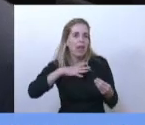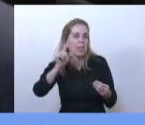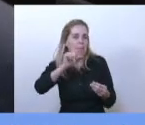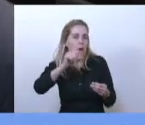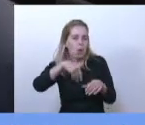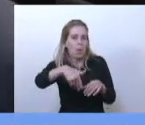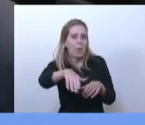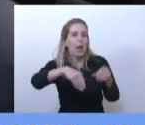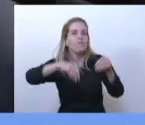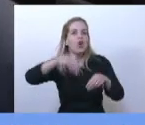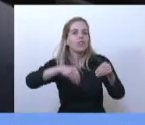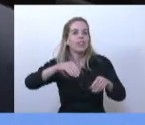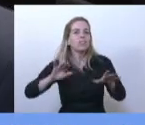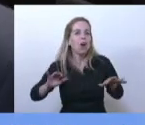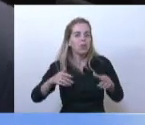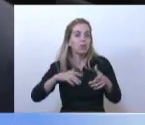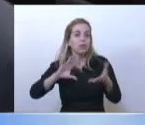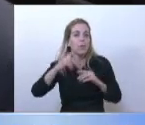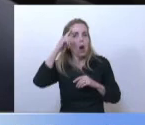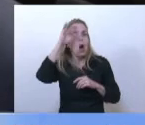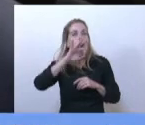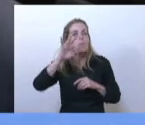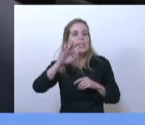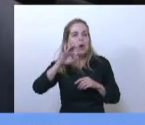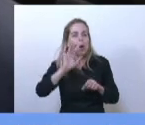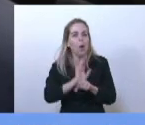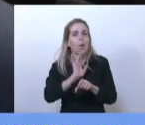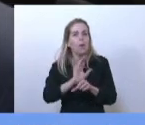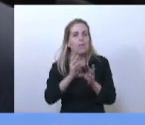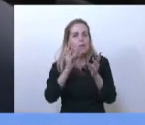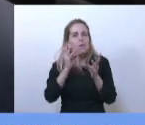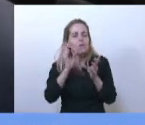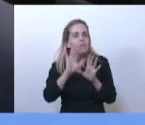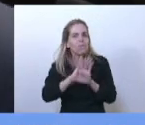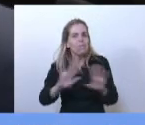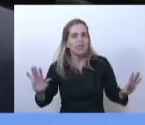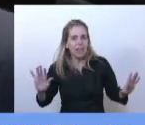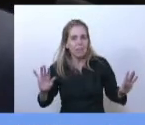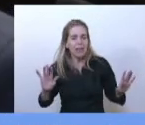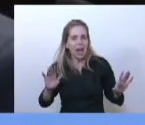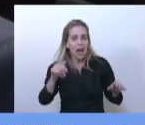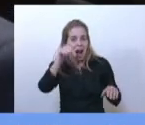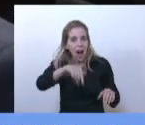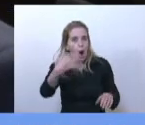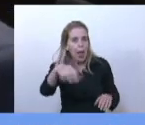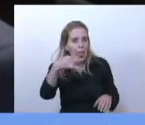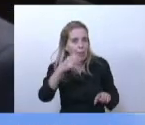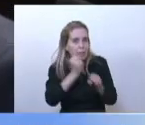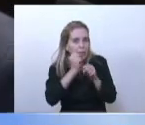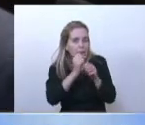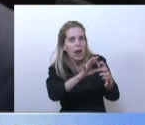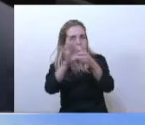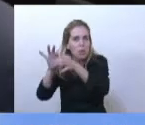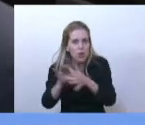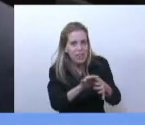maduras muy valoradas por la sociedad de unirnos para enfrentar una pandemia que no tiene color político